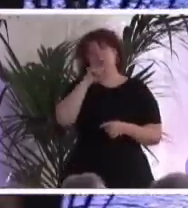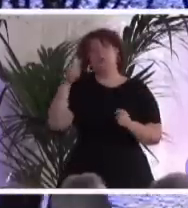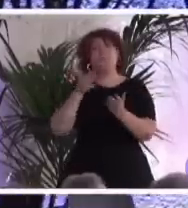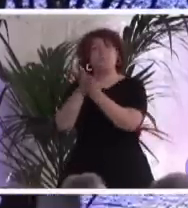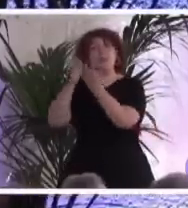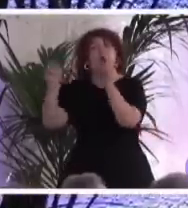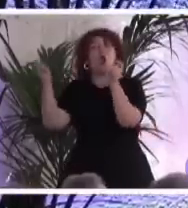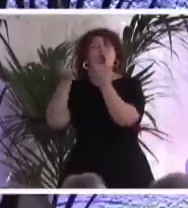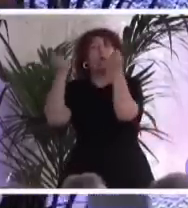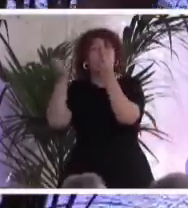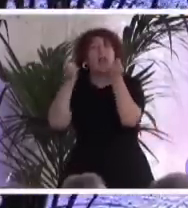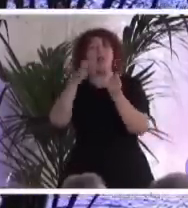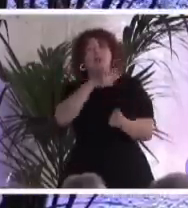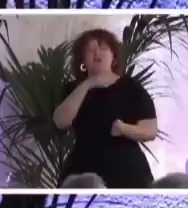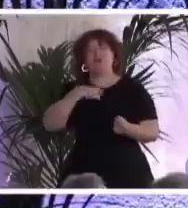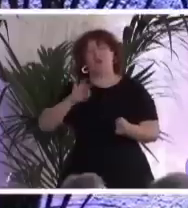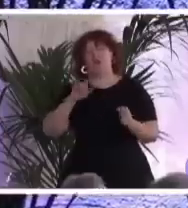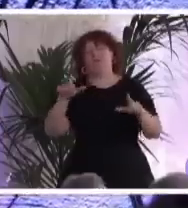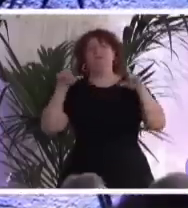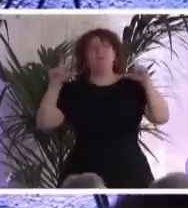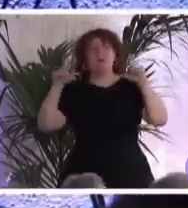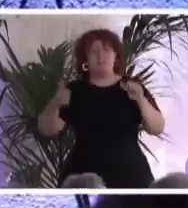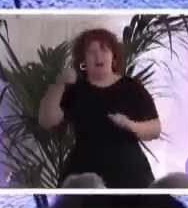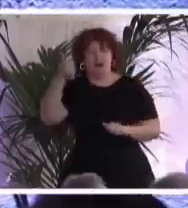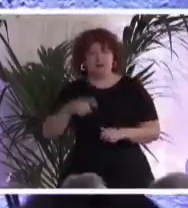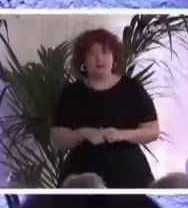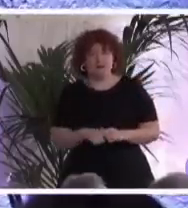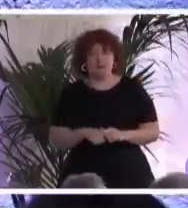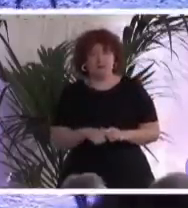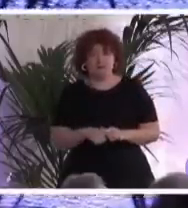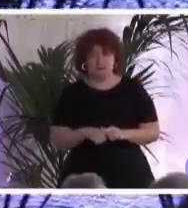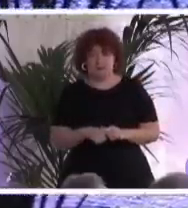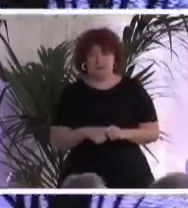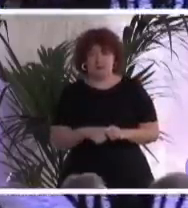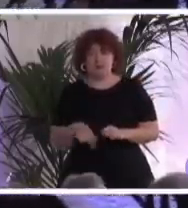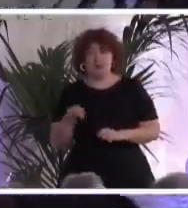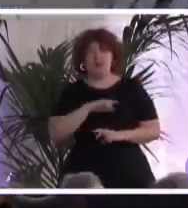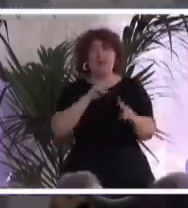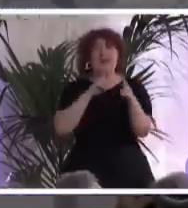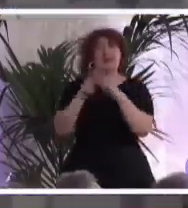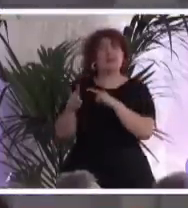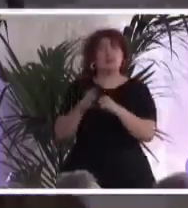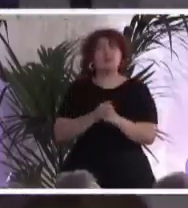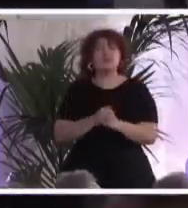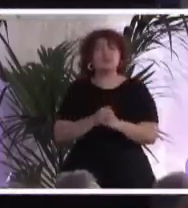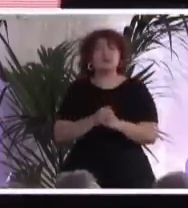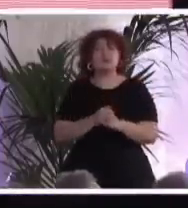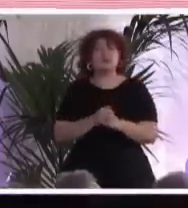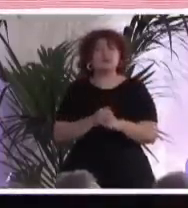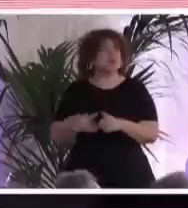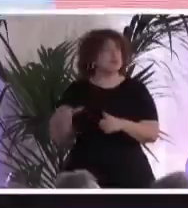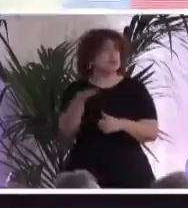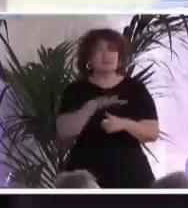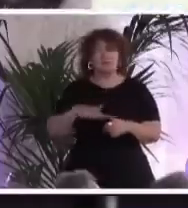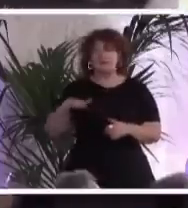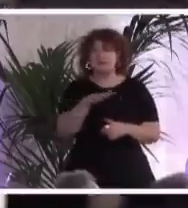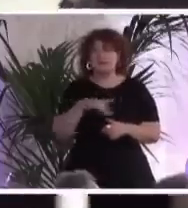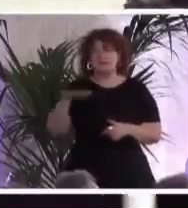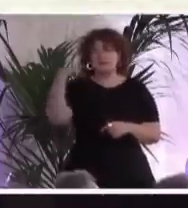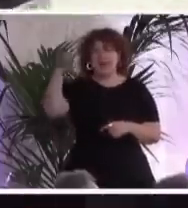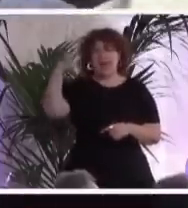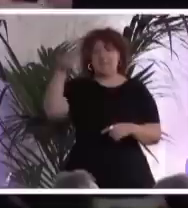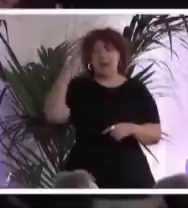de comunicación la respuesta de podemos la podéis ver en el barrio en el barrio de Salamanca en una lona enorme